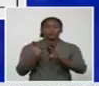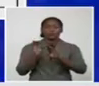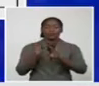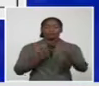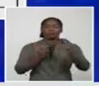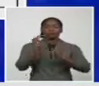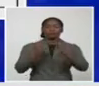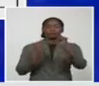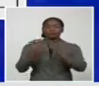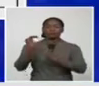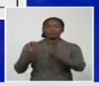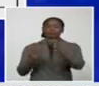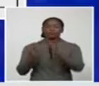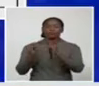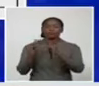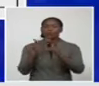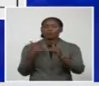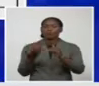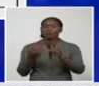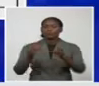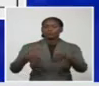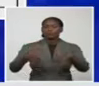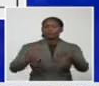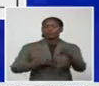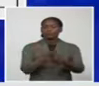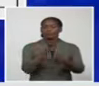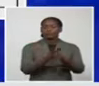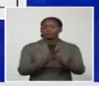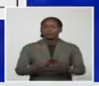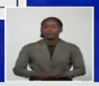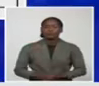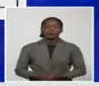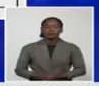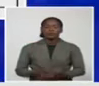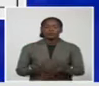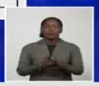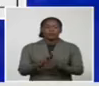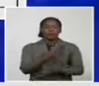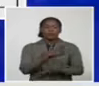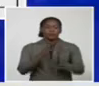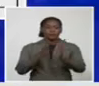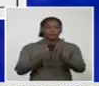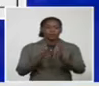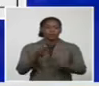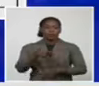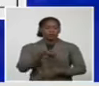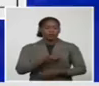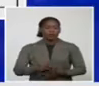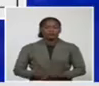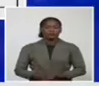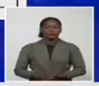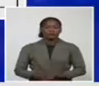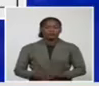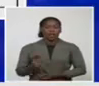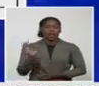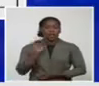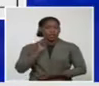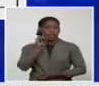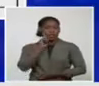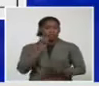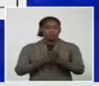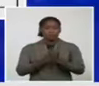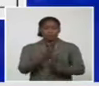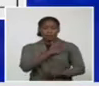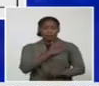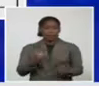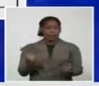ayer, estamos hablando de, todavía nos falta el día de mañana, el día